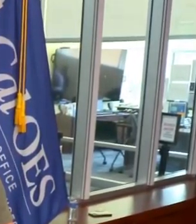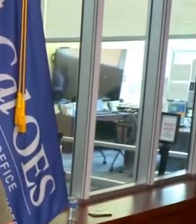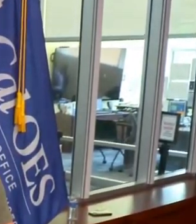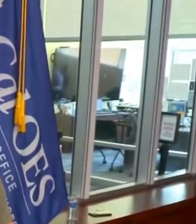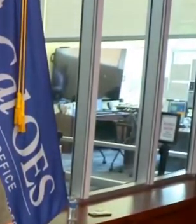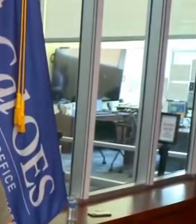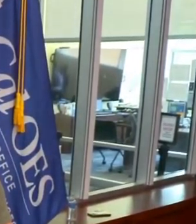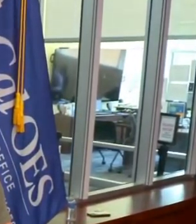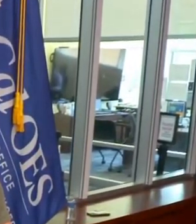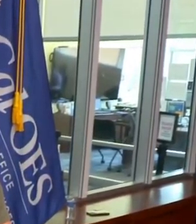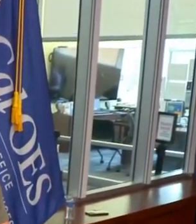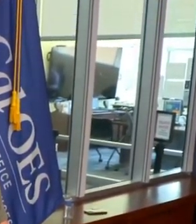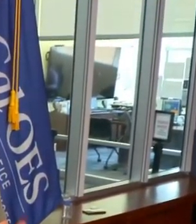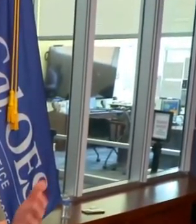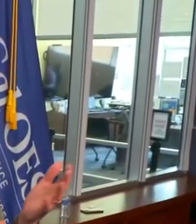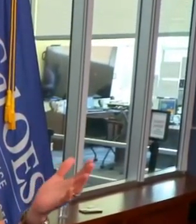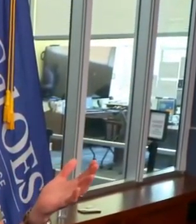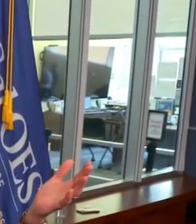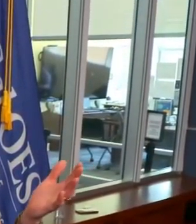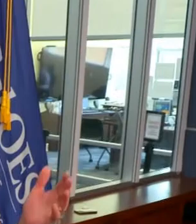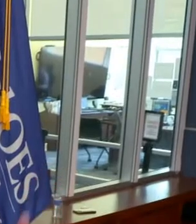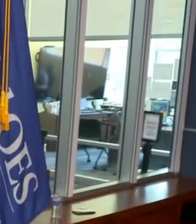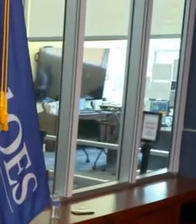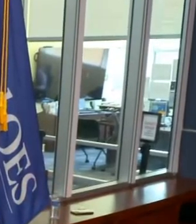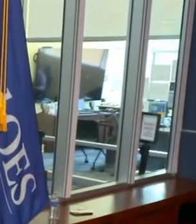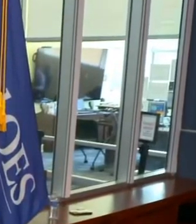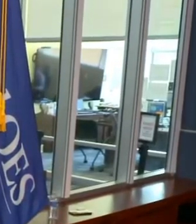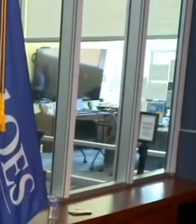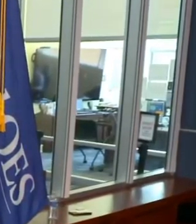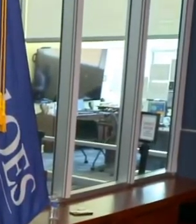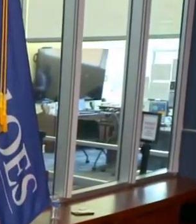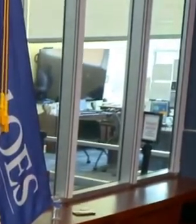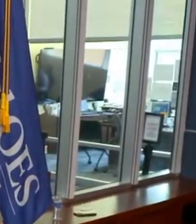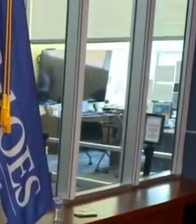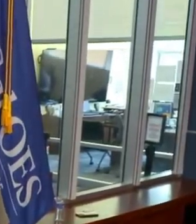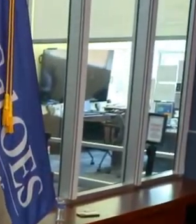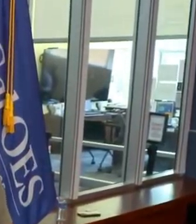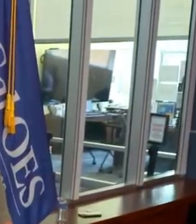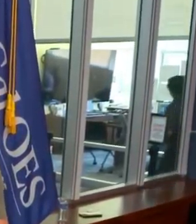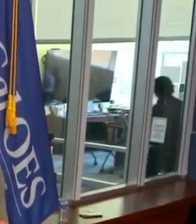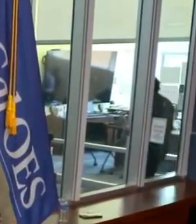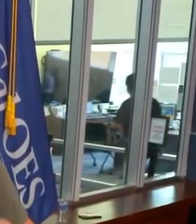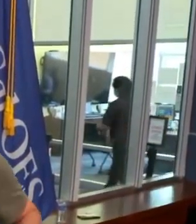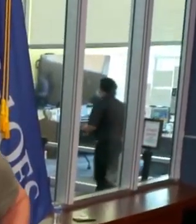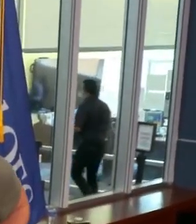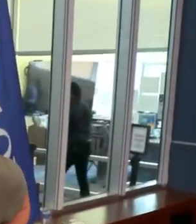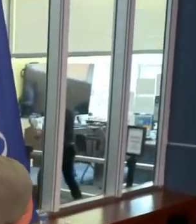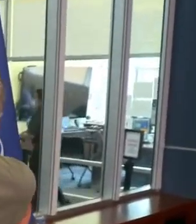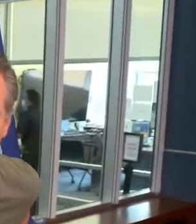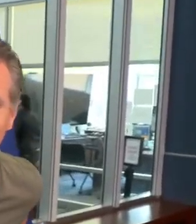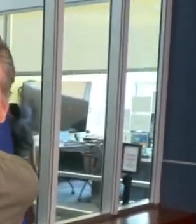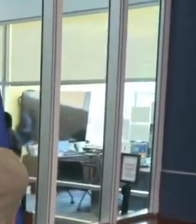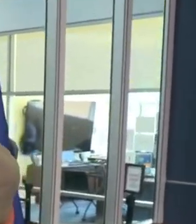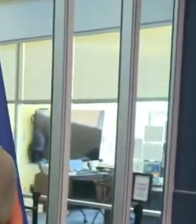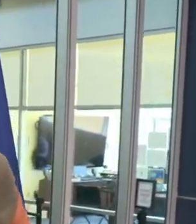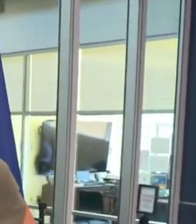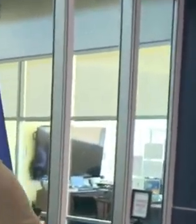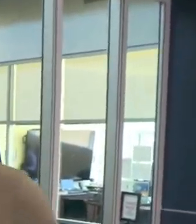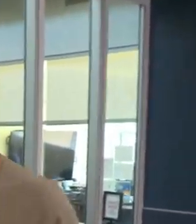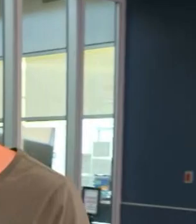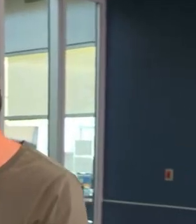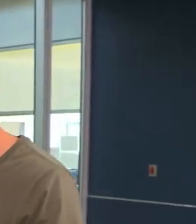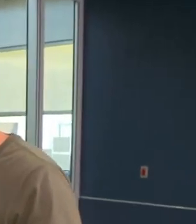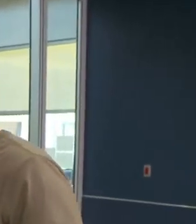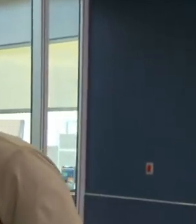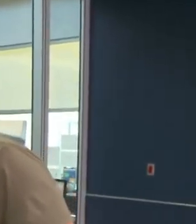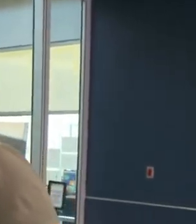Dígame cuando ya lo haya hecho. ¿Ya lo hizo? Ni lo sentí. Es facilísimo. Así que les insto a